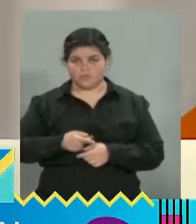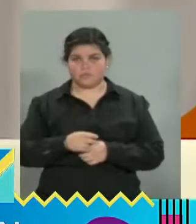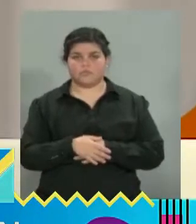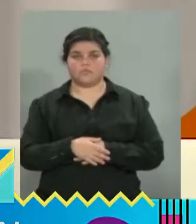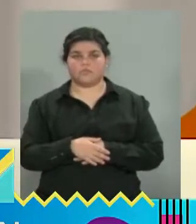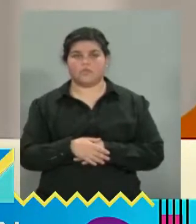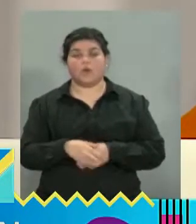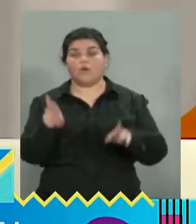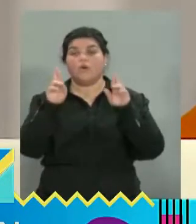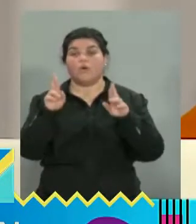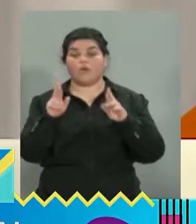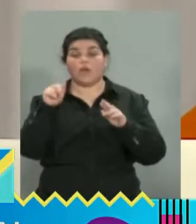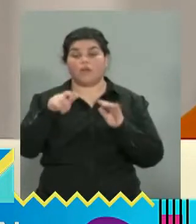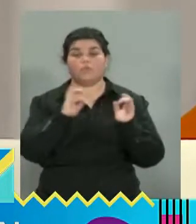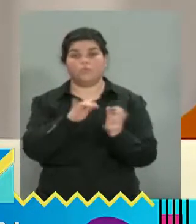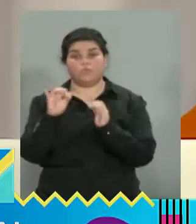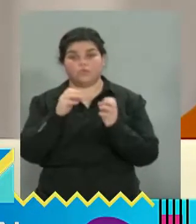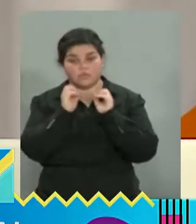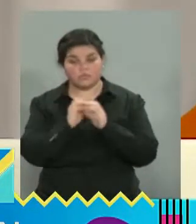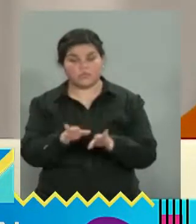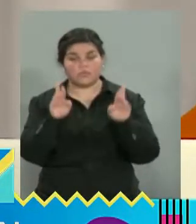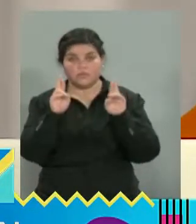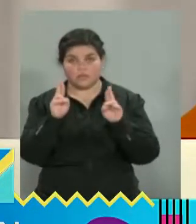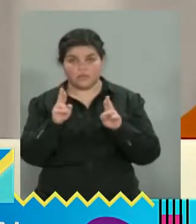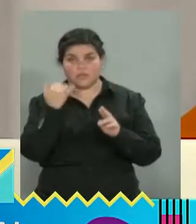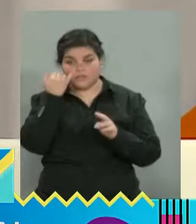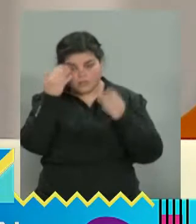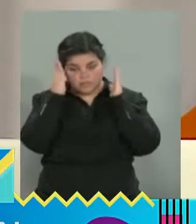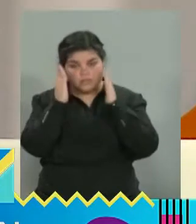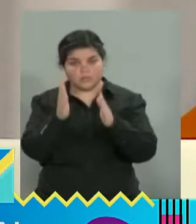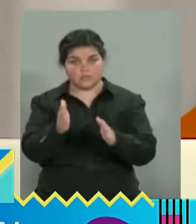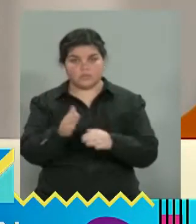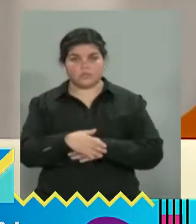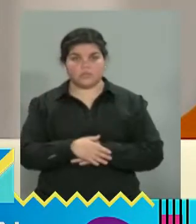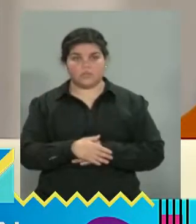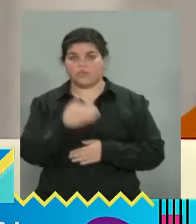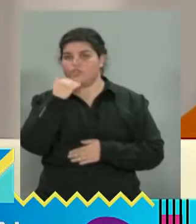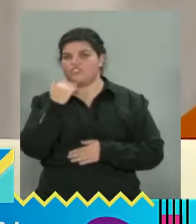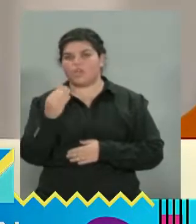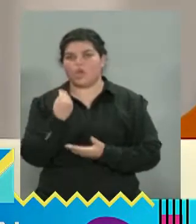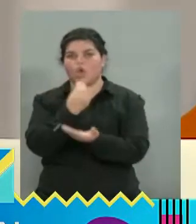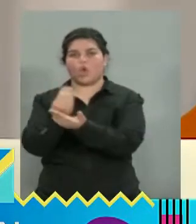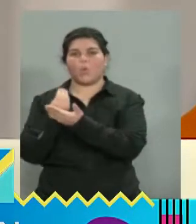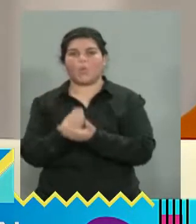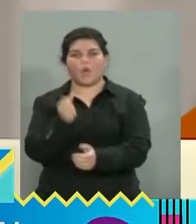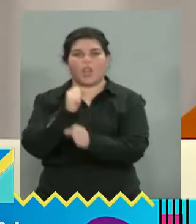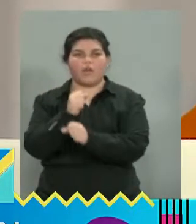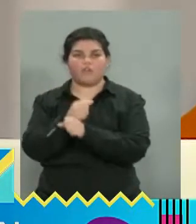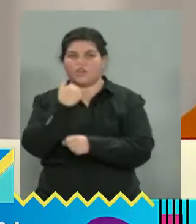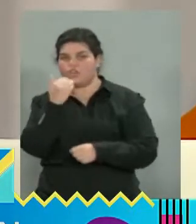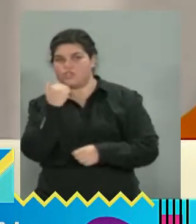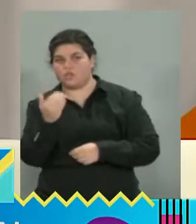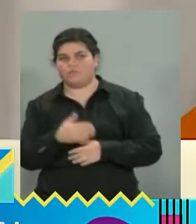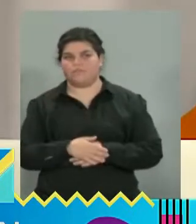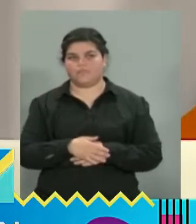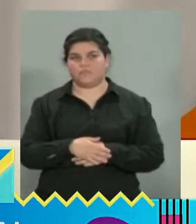que esperemos que la discusión se dé, se está trabajando. Yo no sé si cupo laboral, eso después podemos discutir porque empezamos con el tipo de